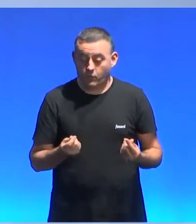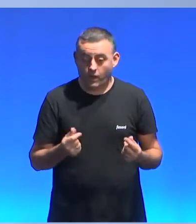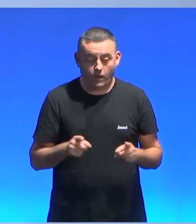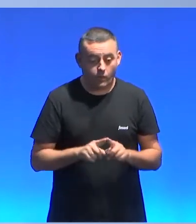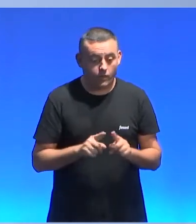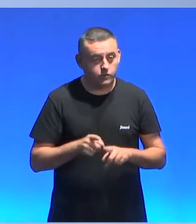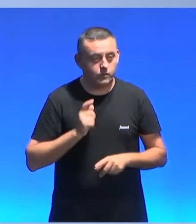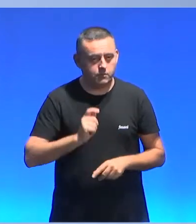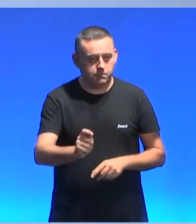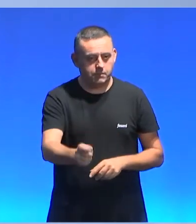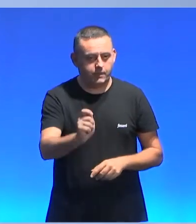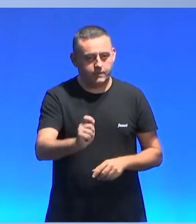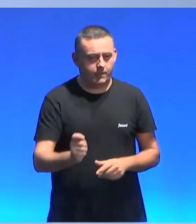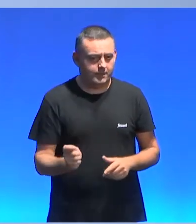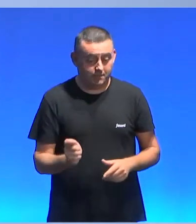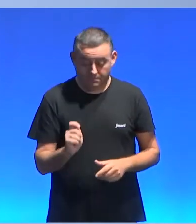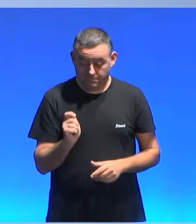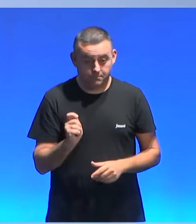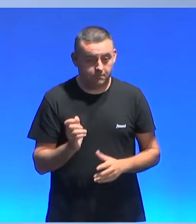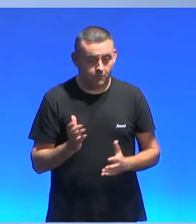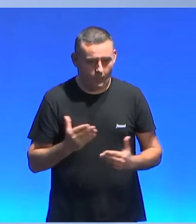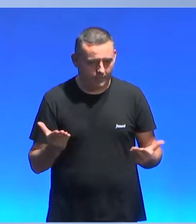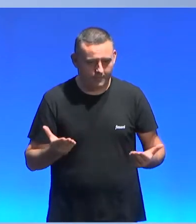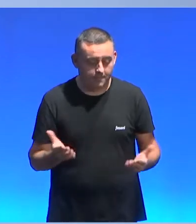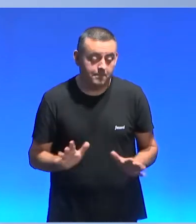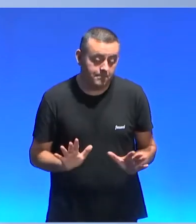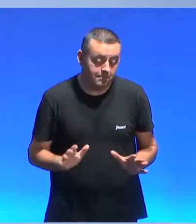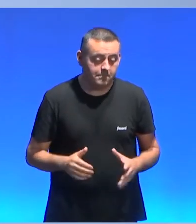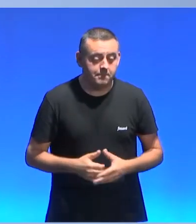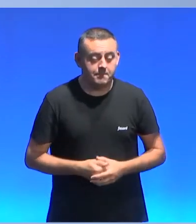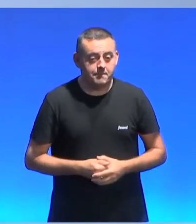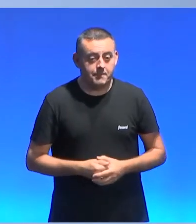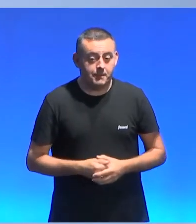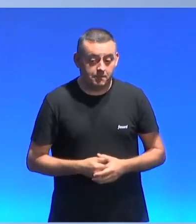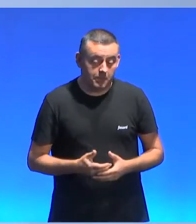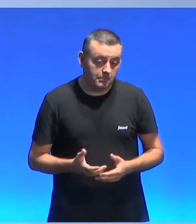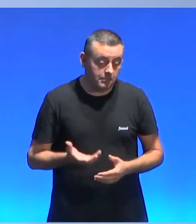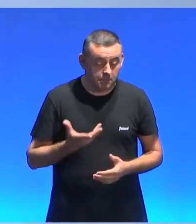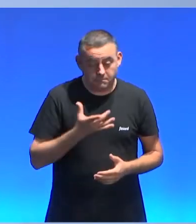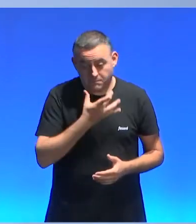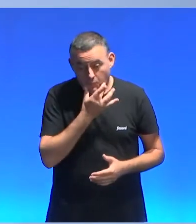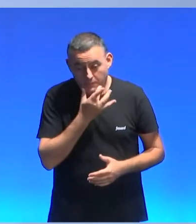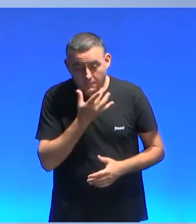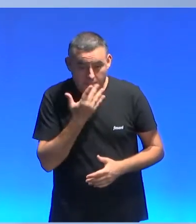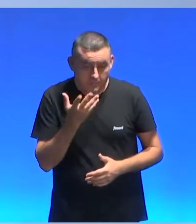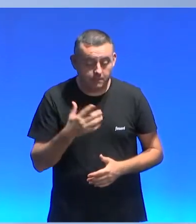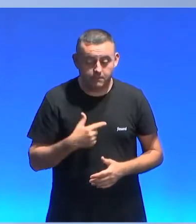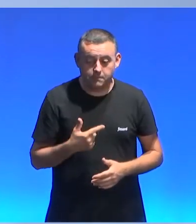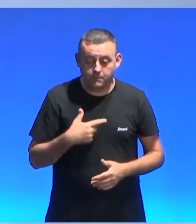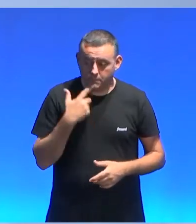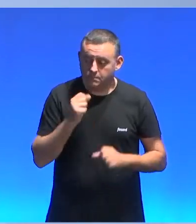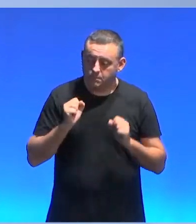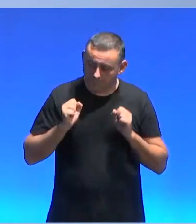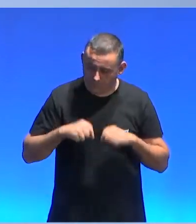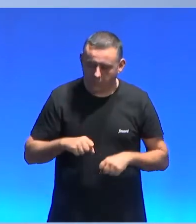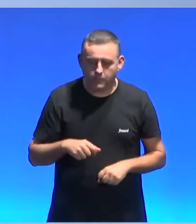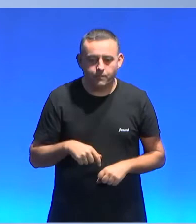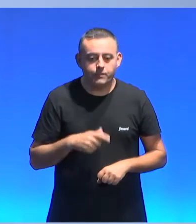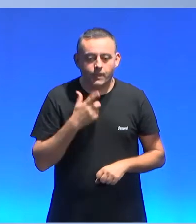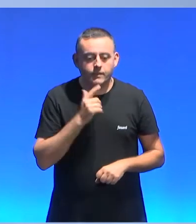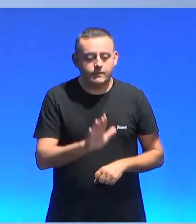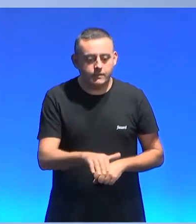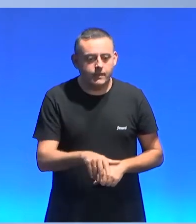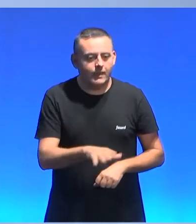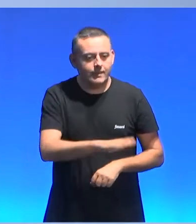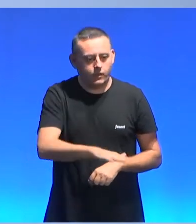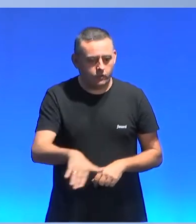por lo cual siempre es embarazoso empezar. Por lo cual le digo, bueno, yo mañana me encuentro con vuestro alcalde. Si tenéis algo